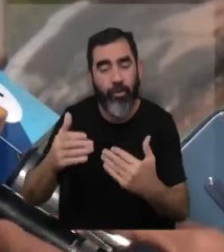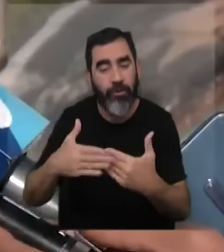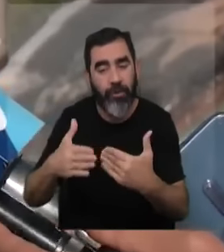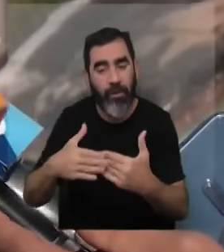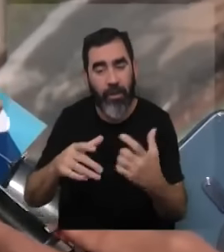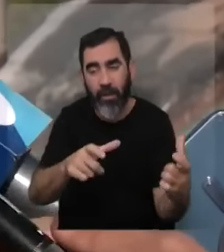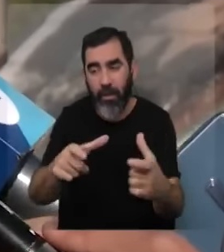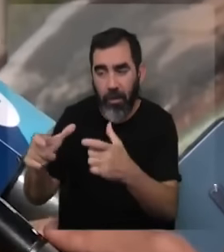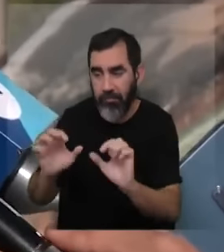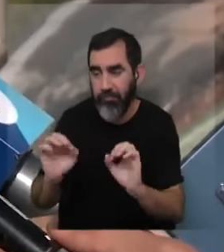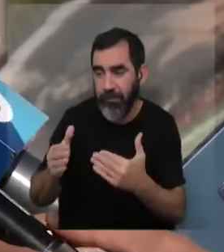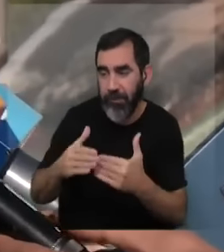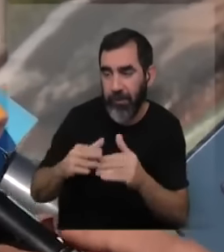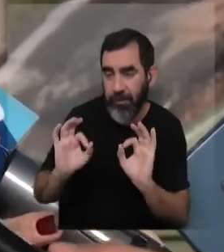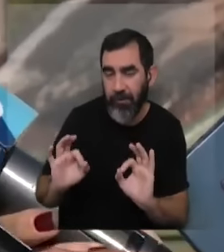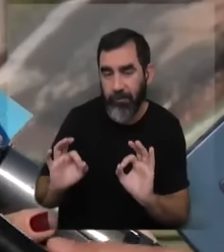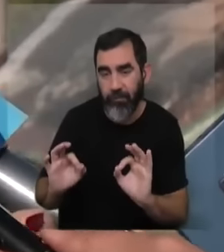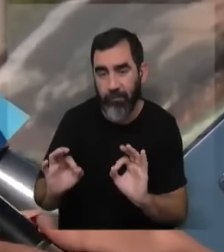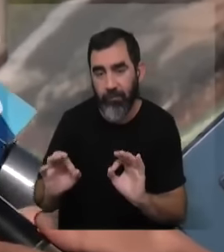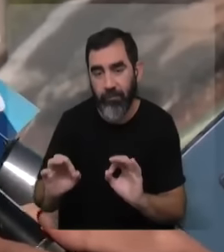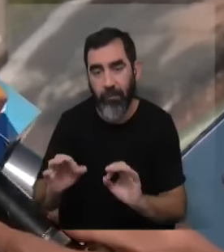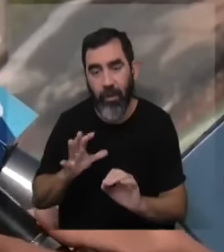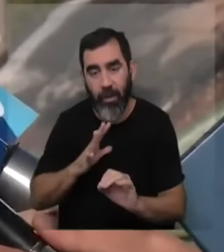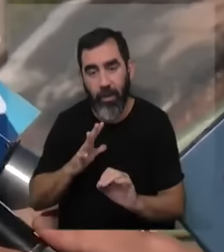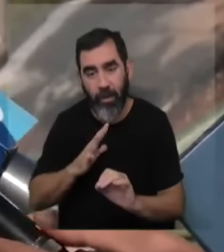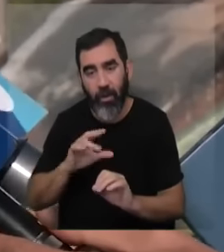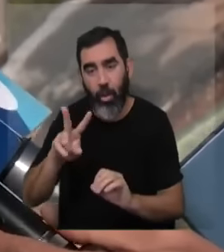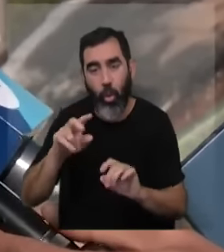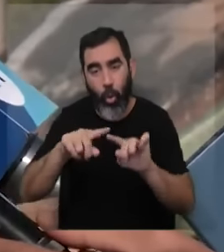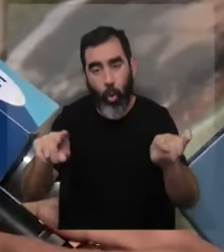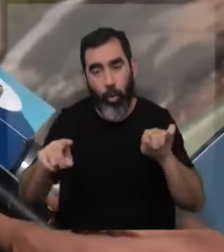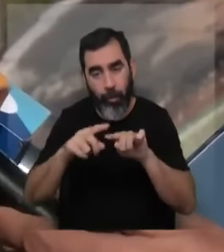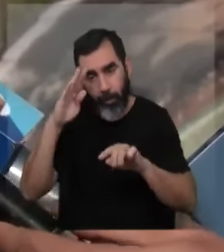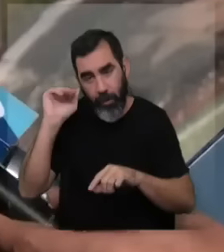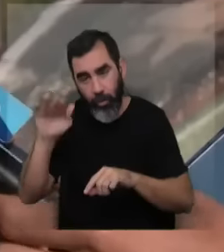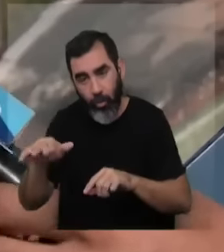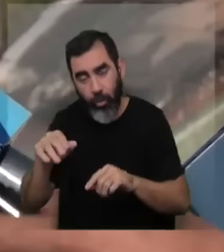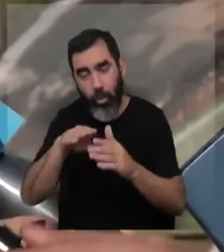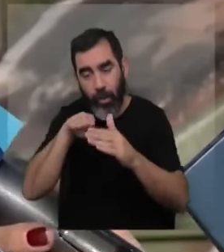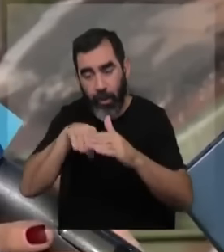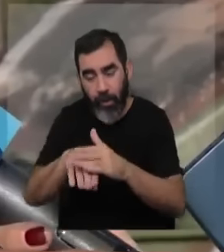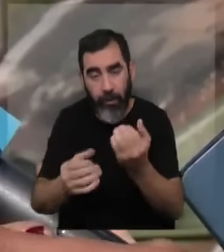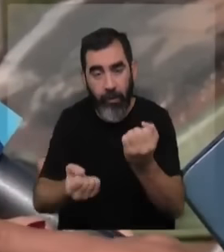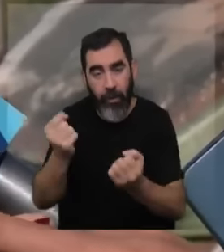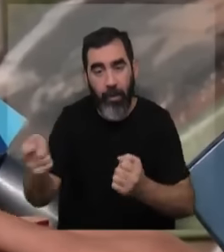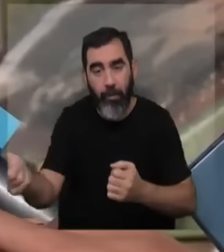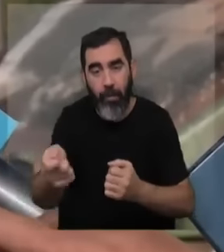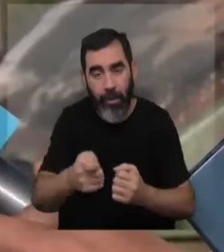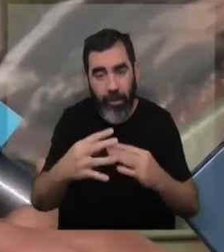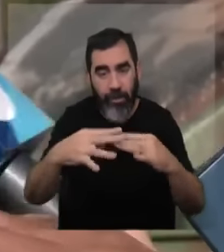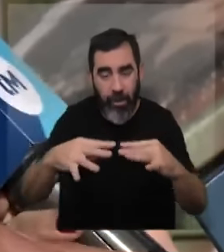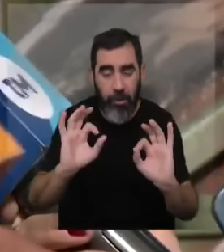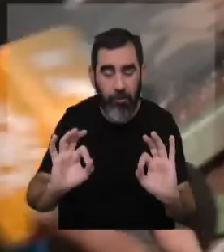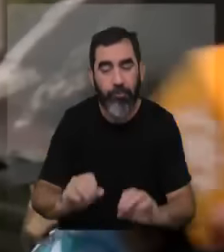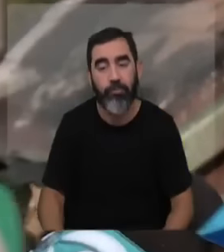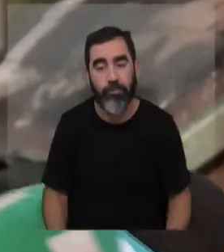está completa tiene eh lo que es dos dormitorios entrada para el auto perrerito tiene está completo La